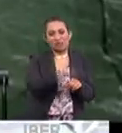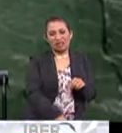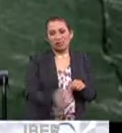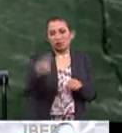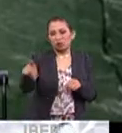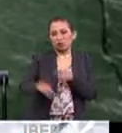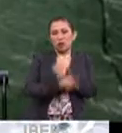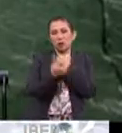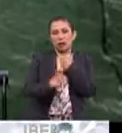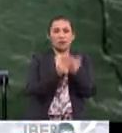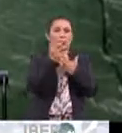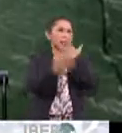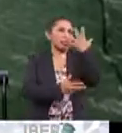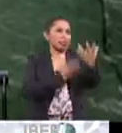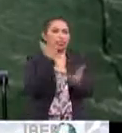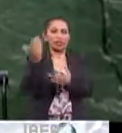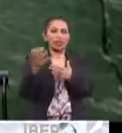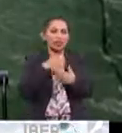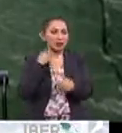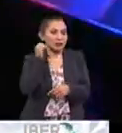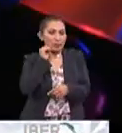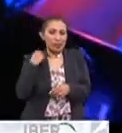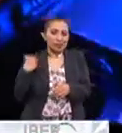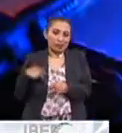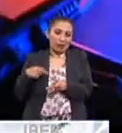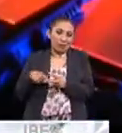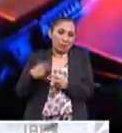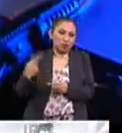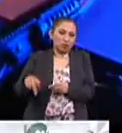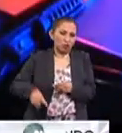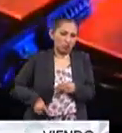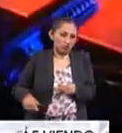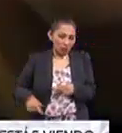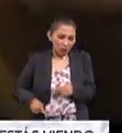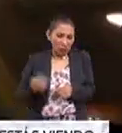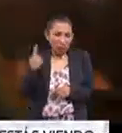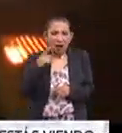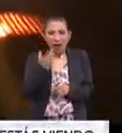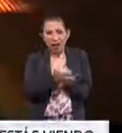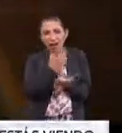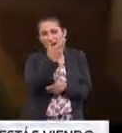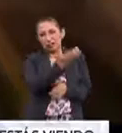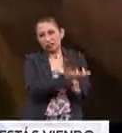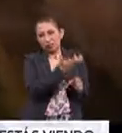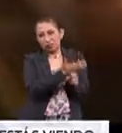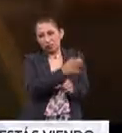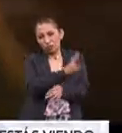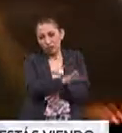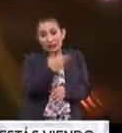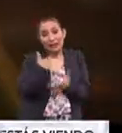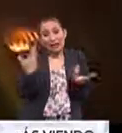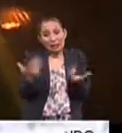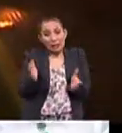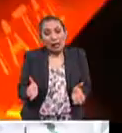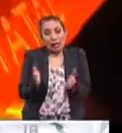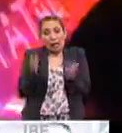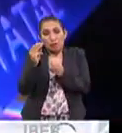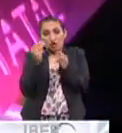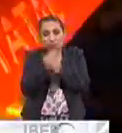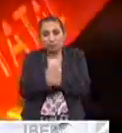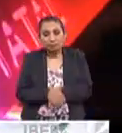sus escándalos y la serie de problemas que ha generado su administración para la economía de Estados Unidos y en general para la economía